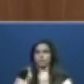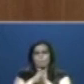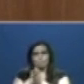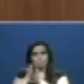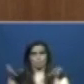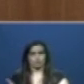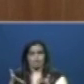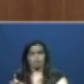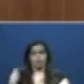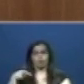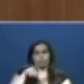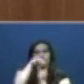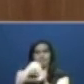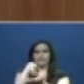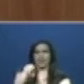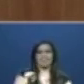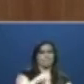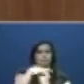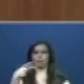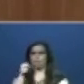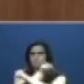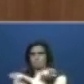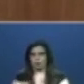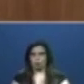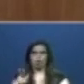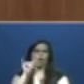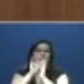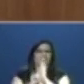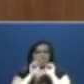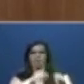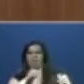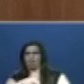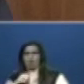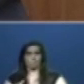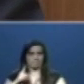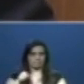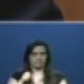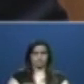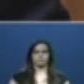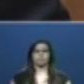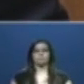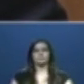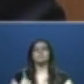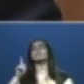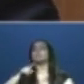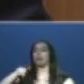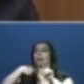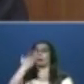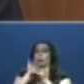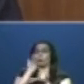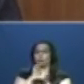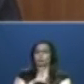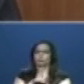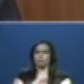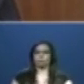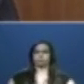aquellos centros que presenten peores resultados académicos o mayores índices de abandono escolar se pondrán en marcha en el próximo curso para